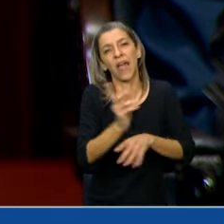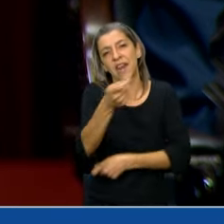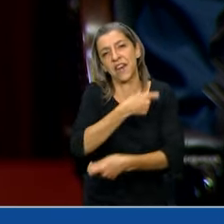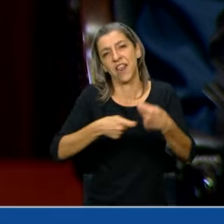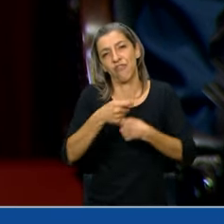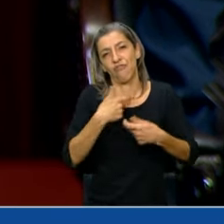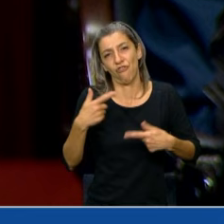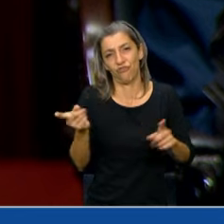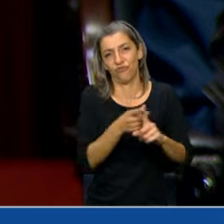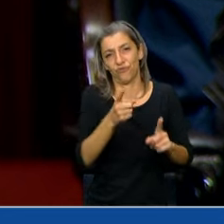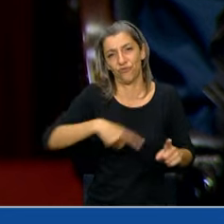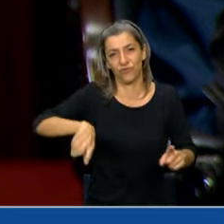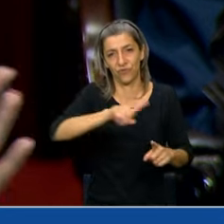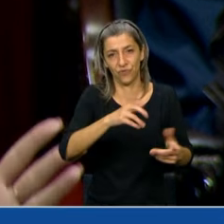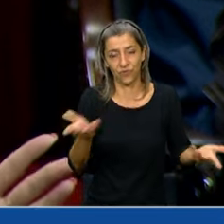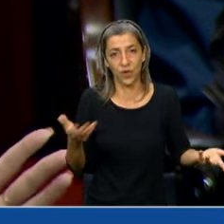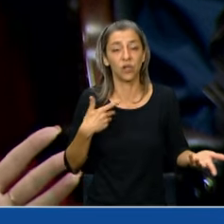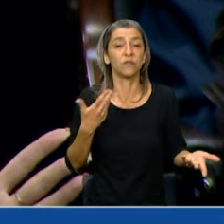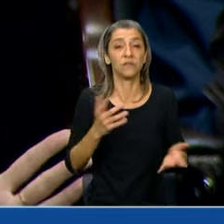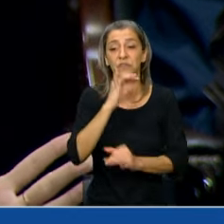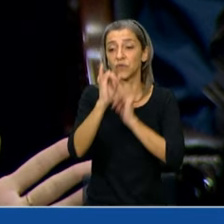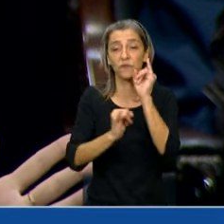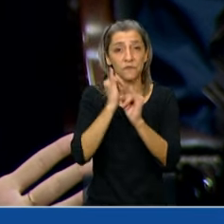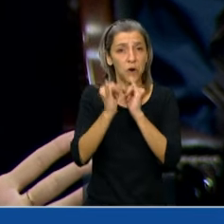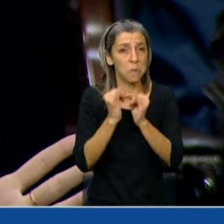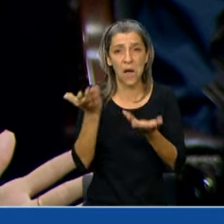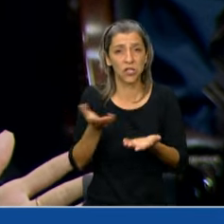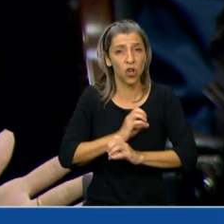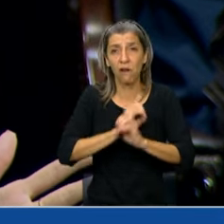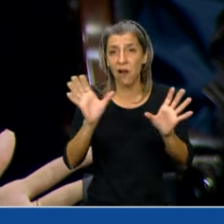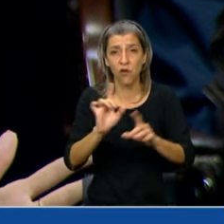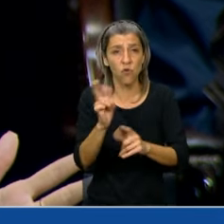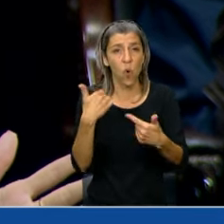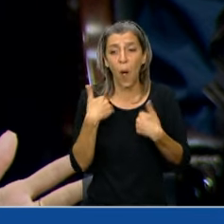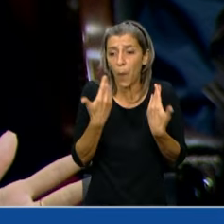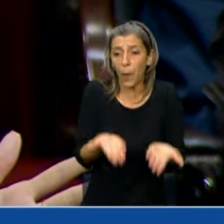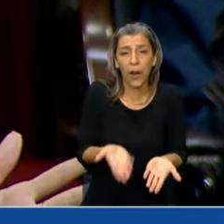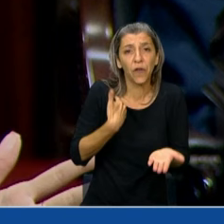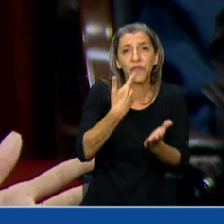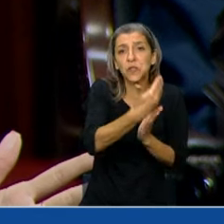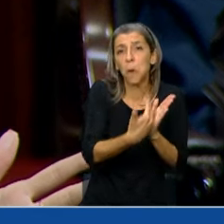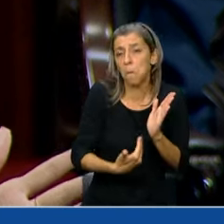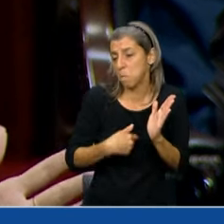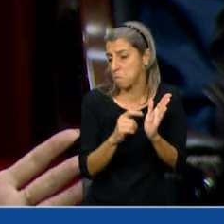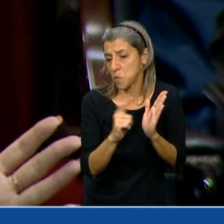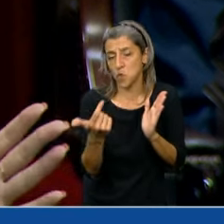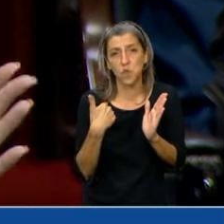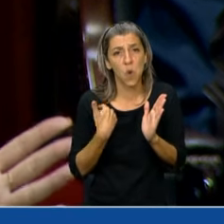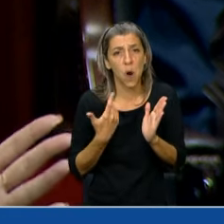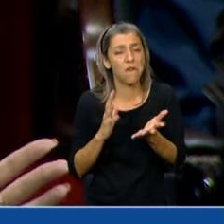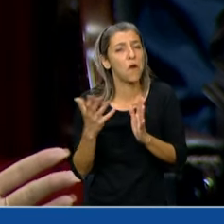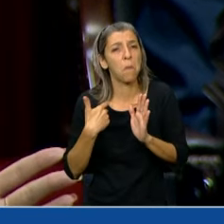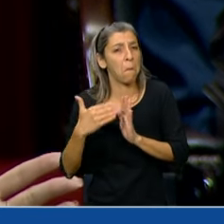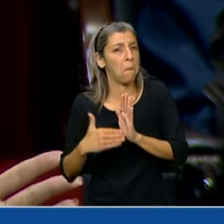sin información porque no hay ni cuantificación ni justificación de los beneficios que otorga este régimen de promoción